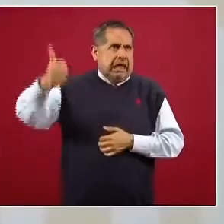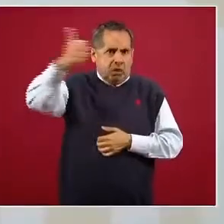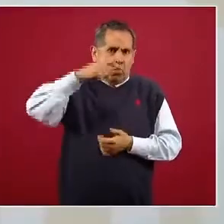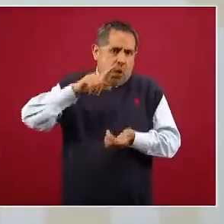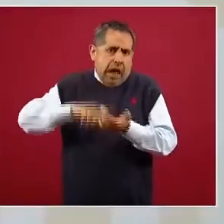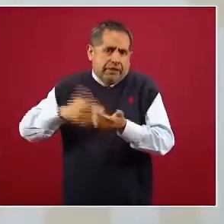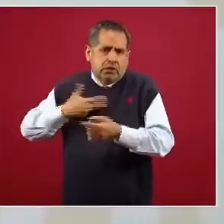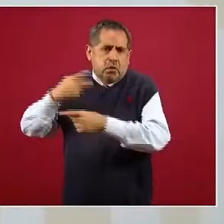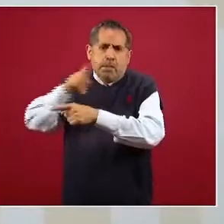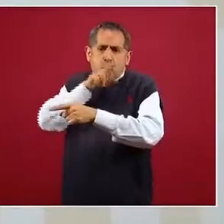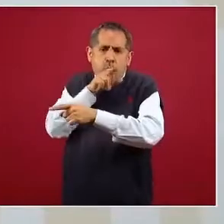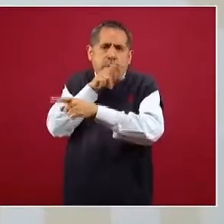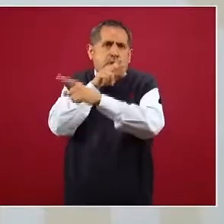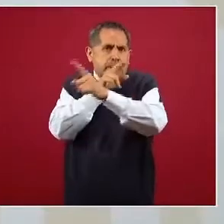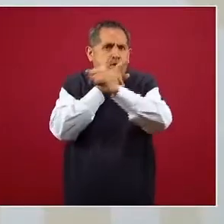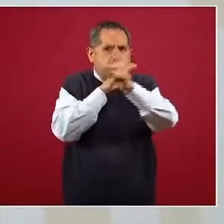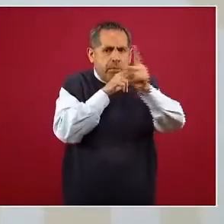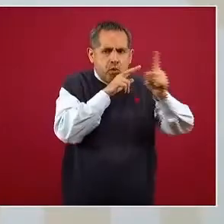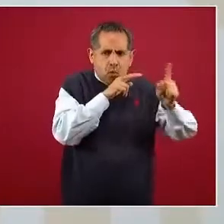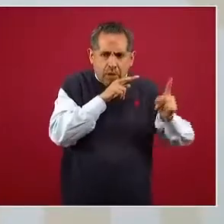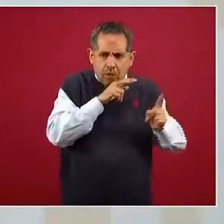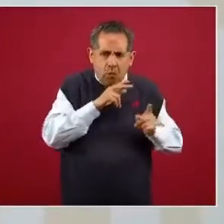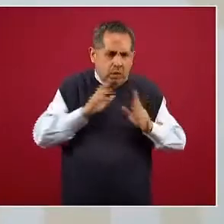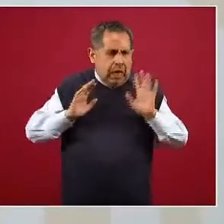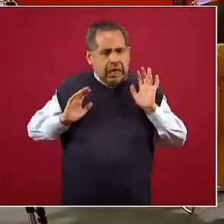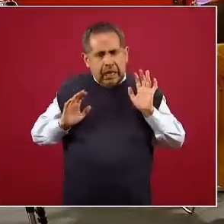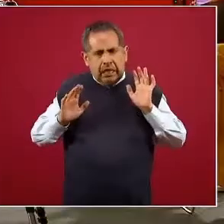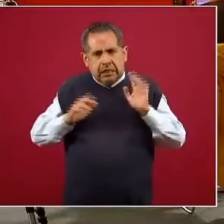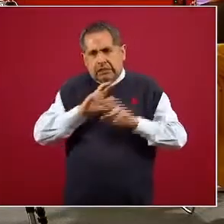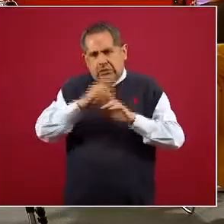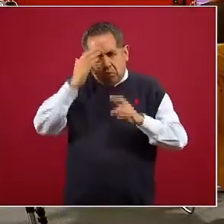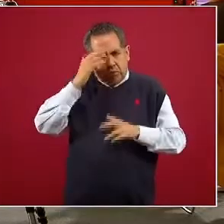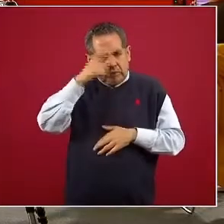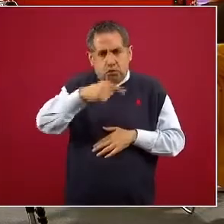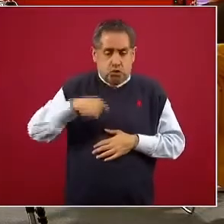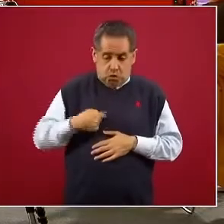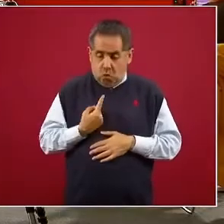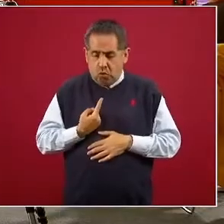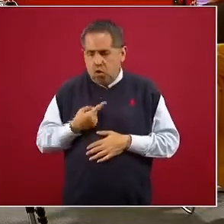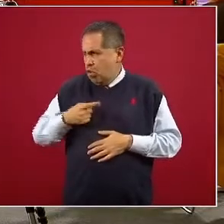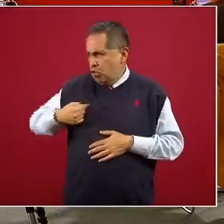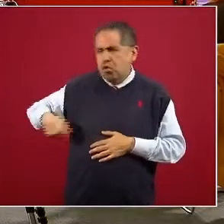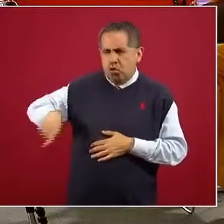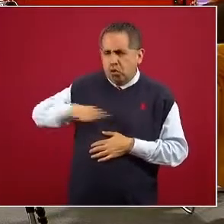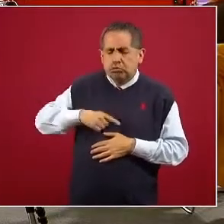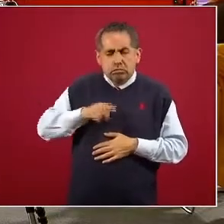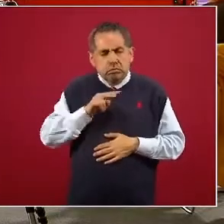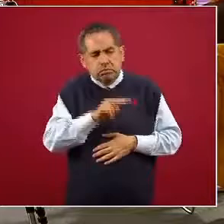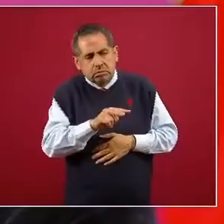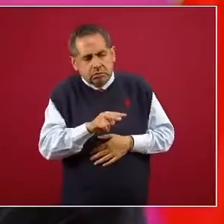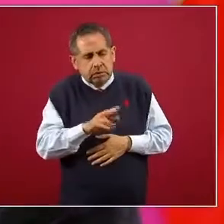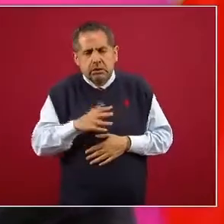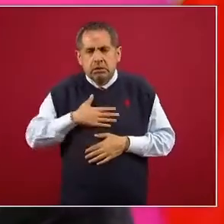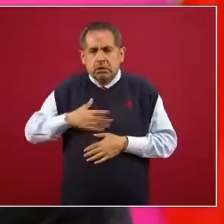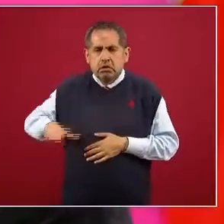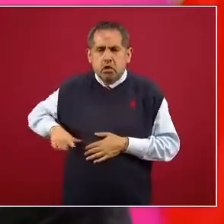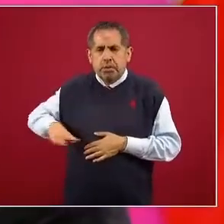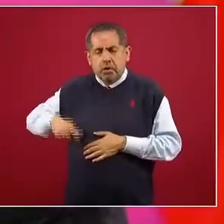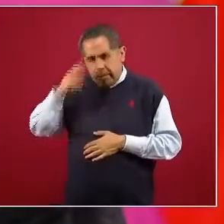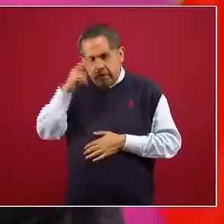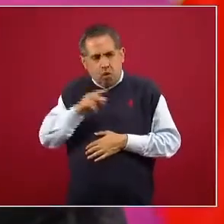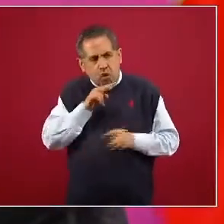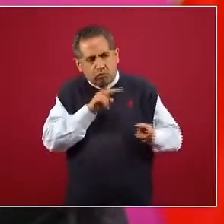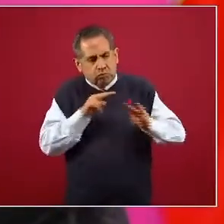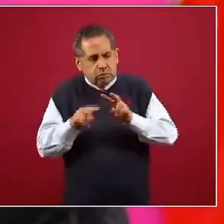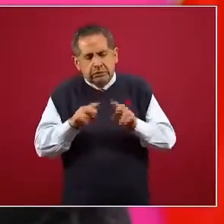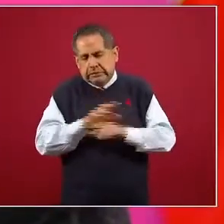de este tema, reconocemos, y hablo en plural porque no es una apreciación de mi persona, es la postura del Gobierno de México,